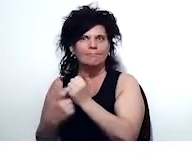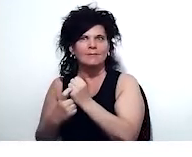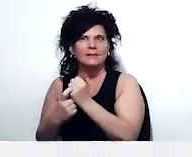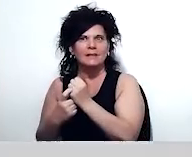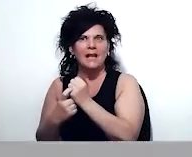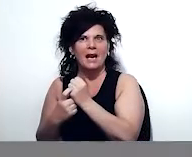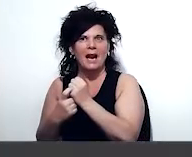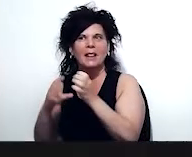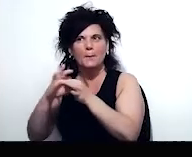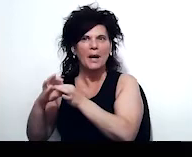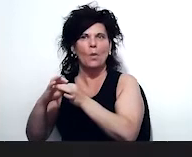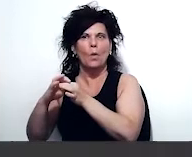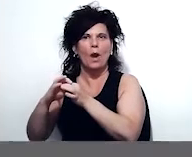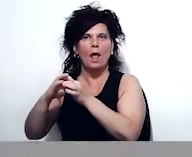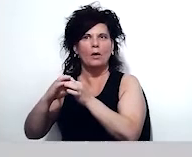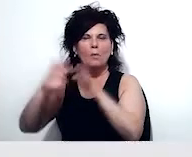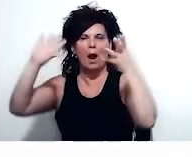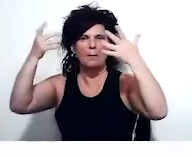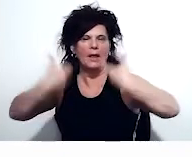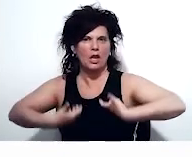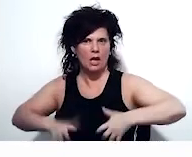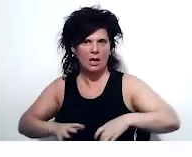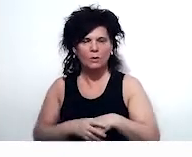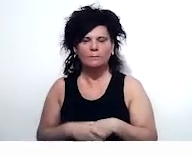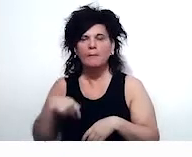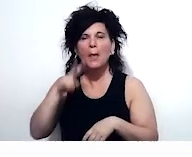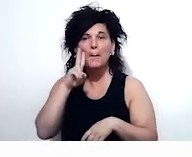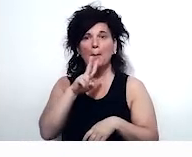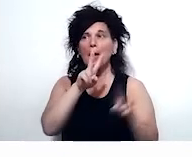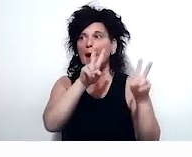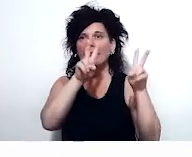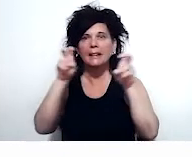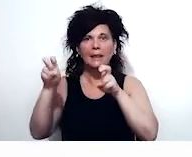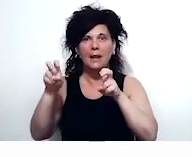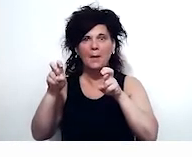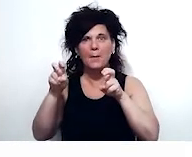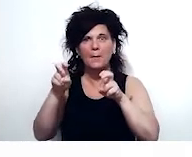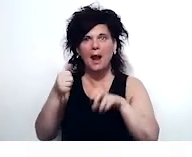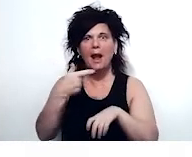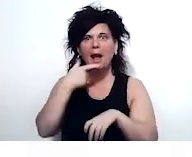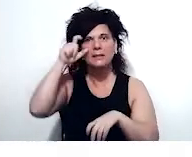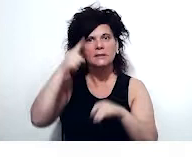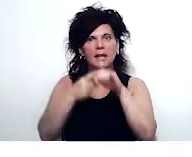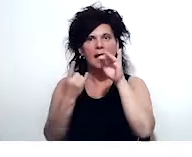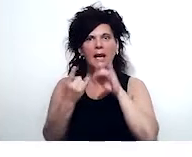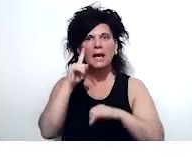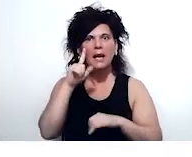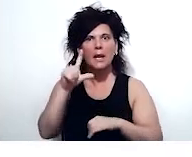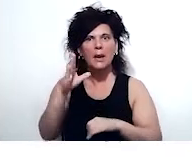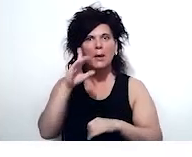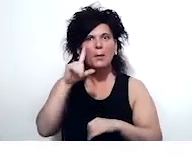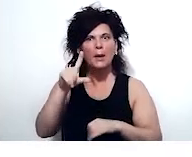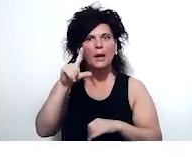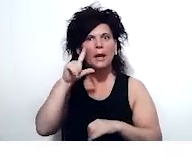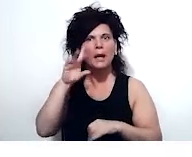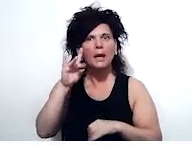en cuenta el medio ambiente. Entonces, vamos a ver un poco más el tema de asequibilidad. ¿Qué significa asequibilidad? Si yo